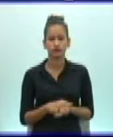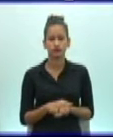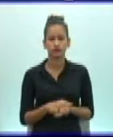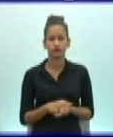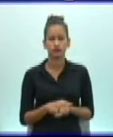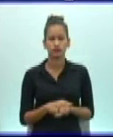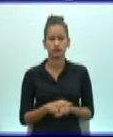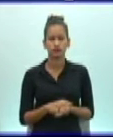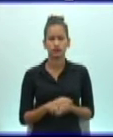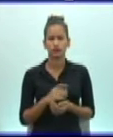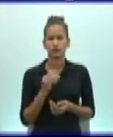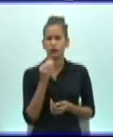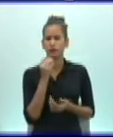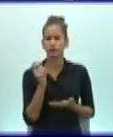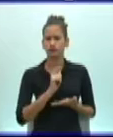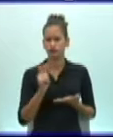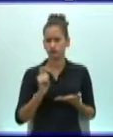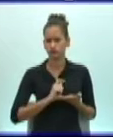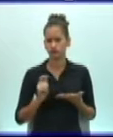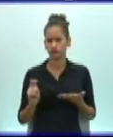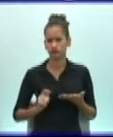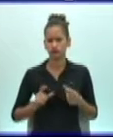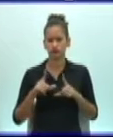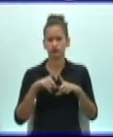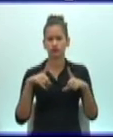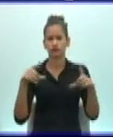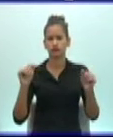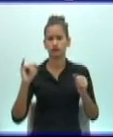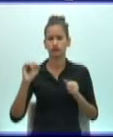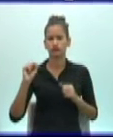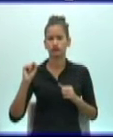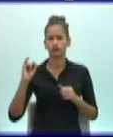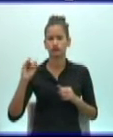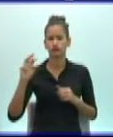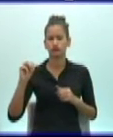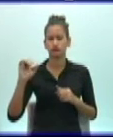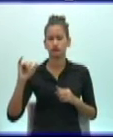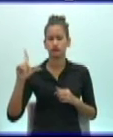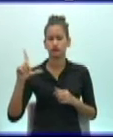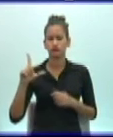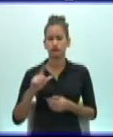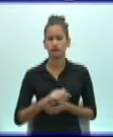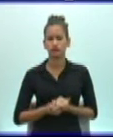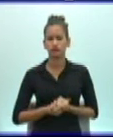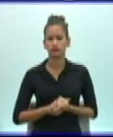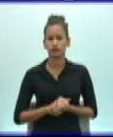belleza. Pueden copiar en sus libretas el concepto de símil.